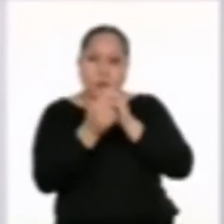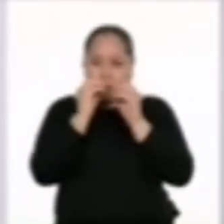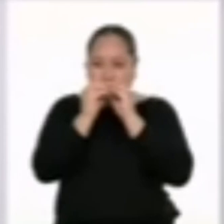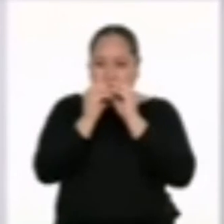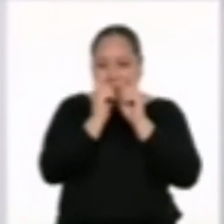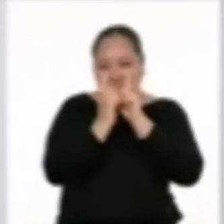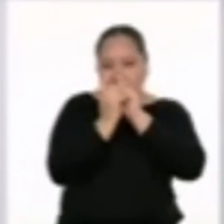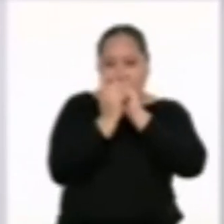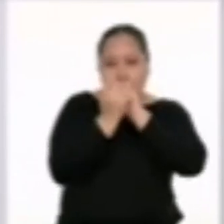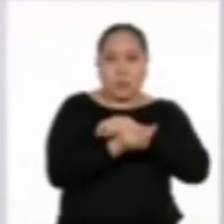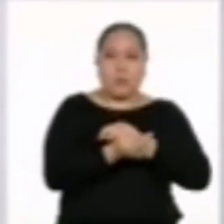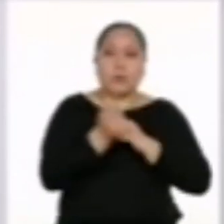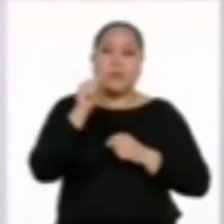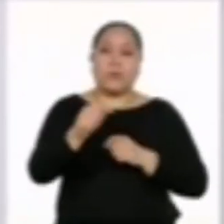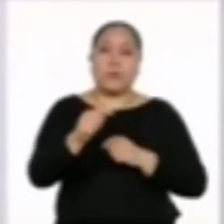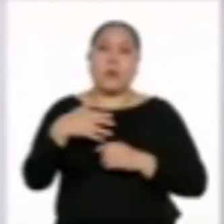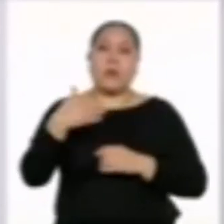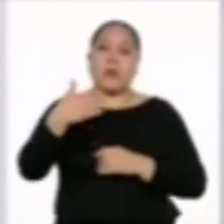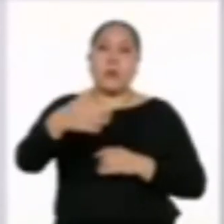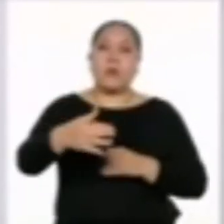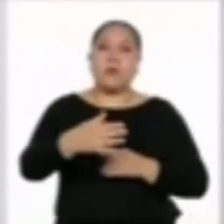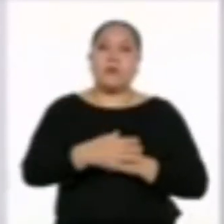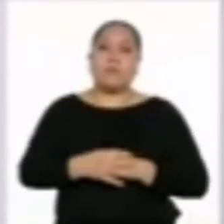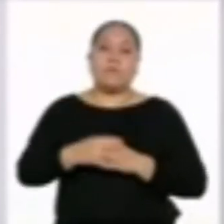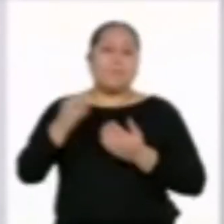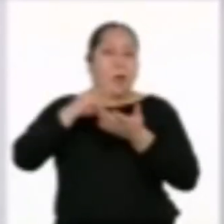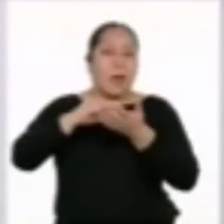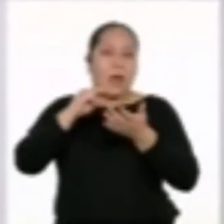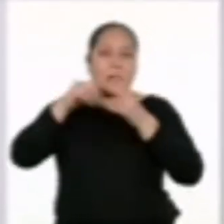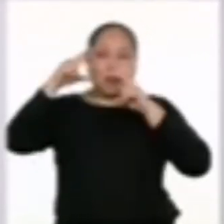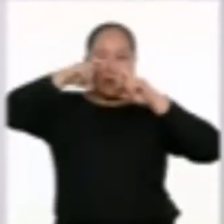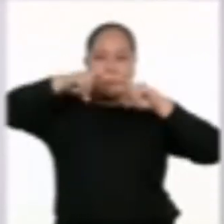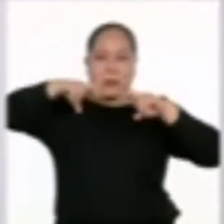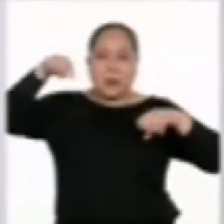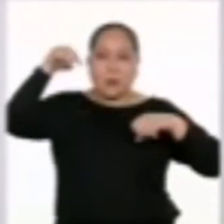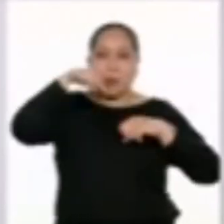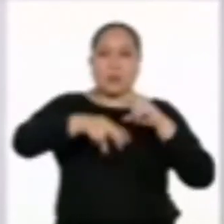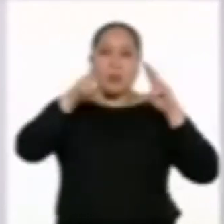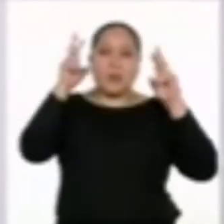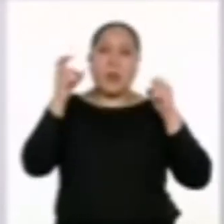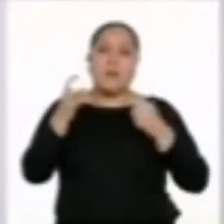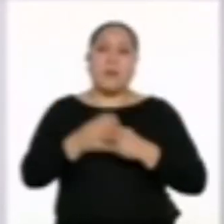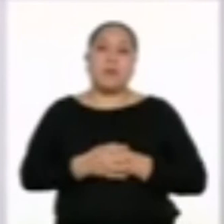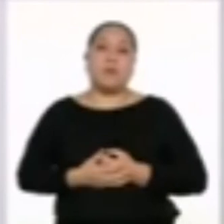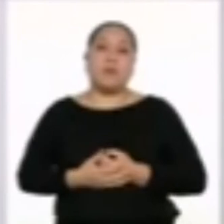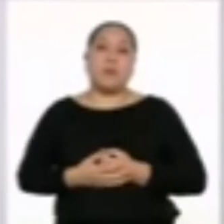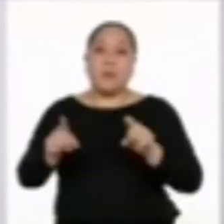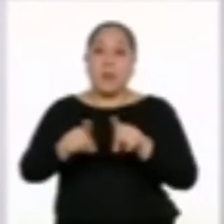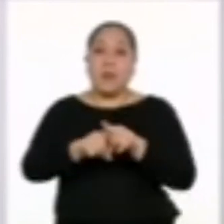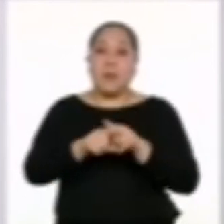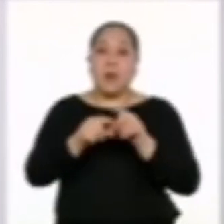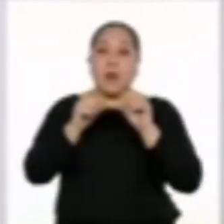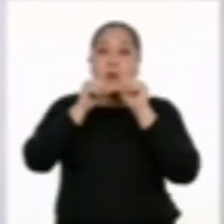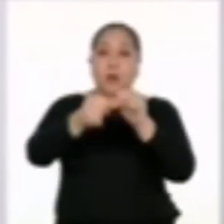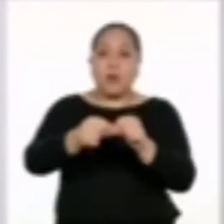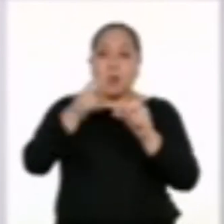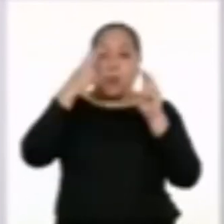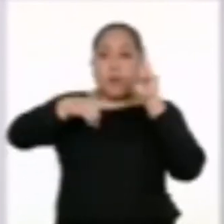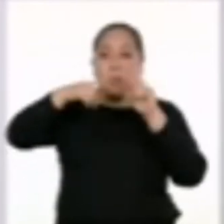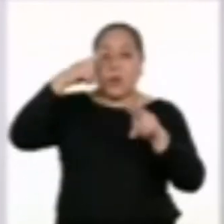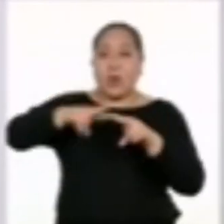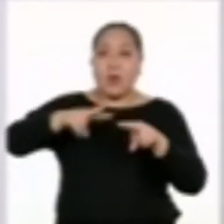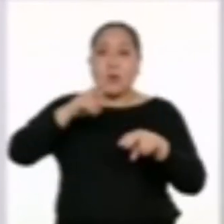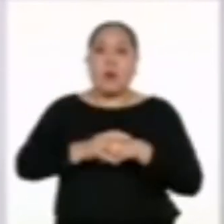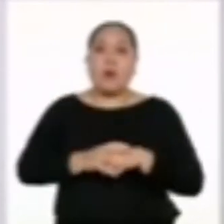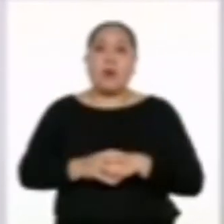puede ir afinando mientras más vayamos investigando sobre el tema y que además seguiremos revisando